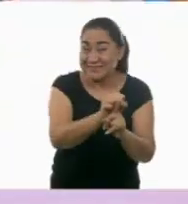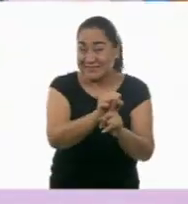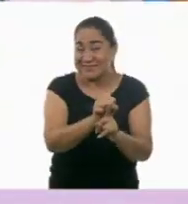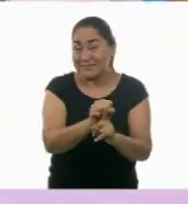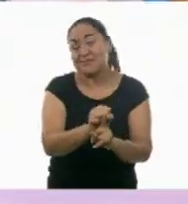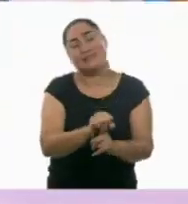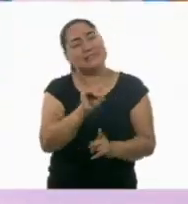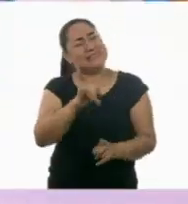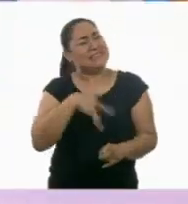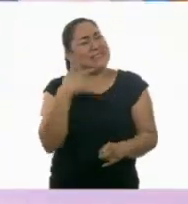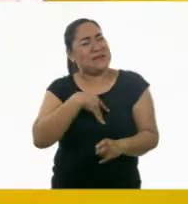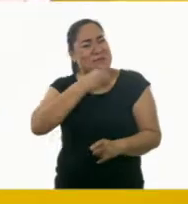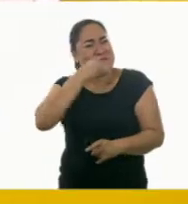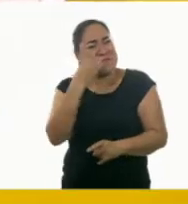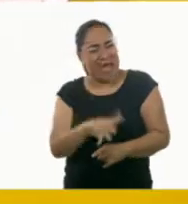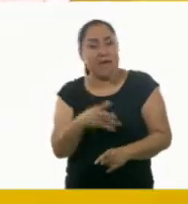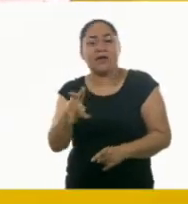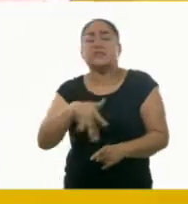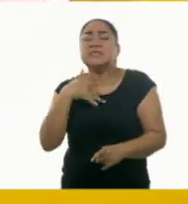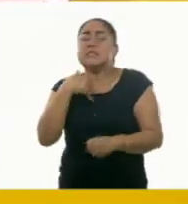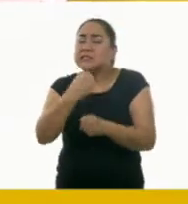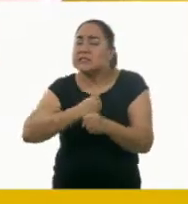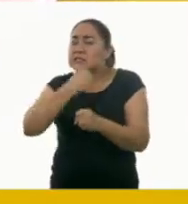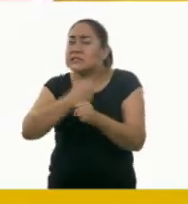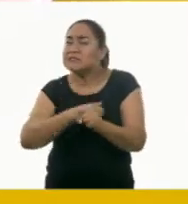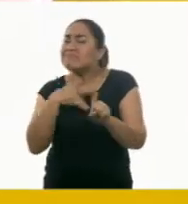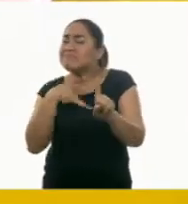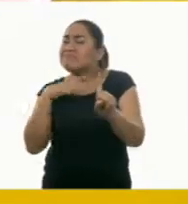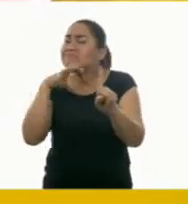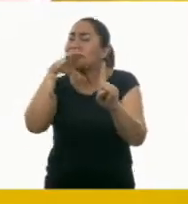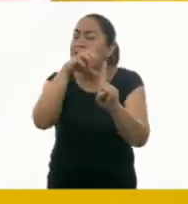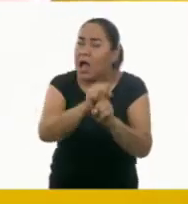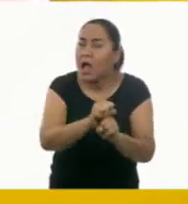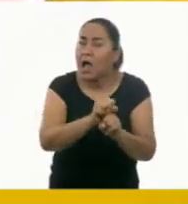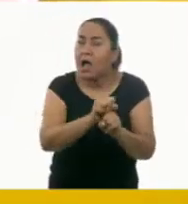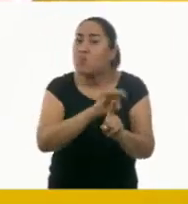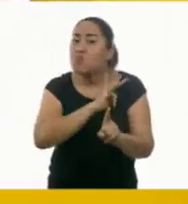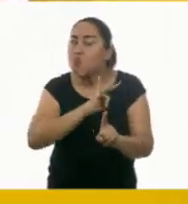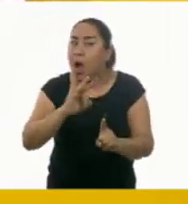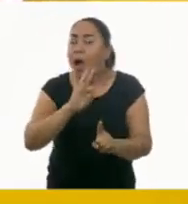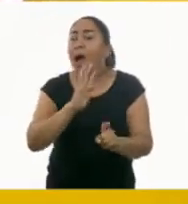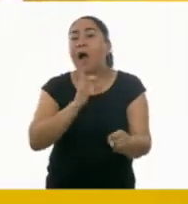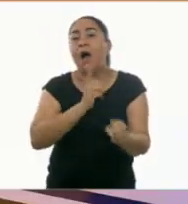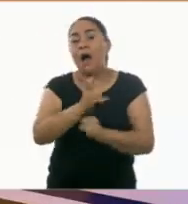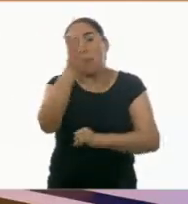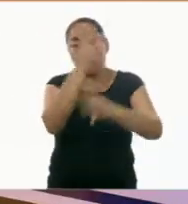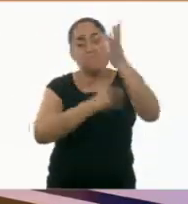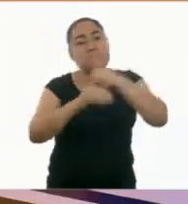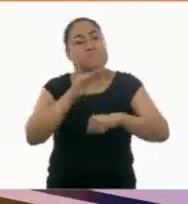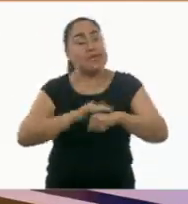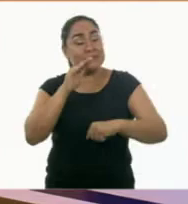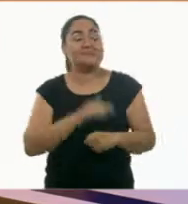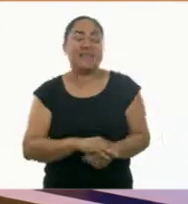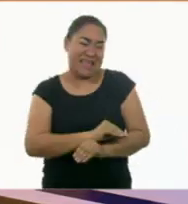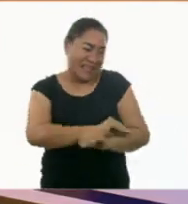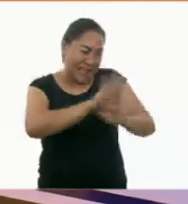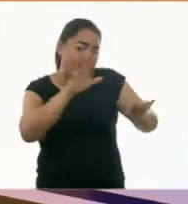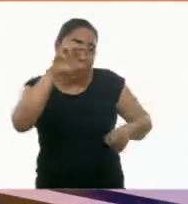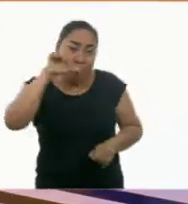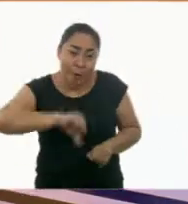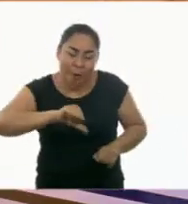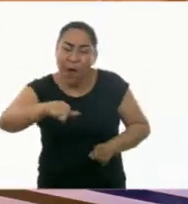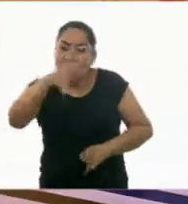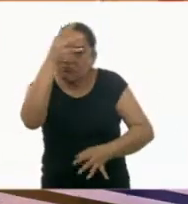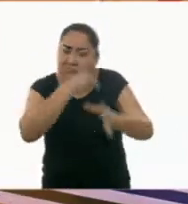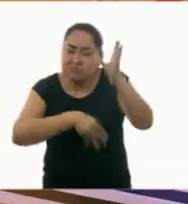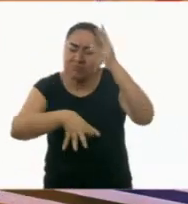El reto siempre nos pone a prueba para que veamos qué tanto aprendimos lo que aprendimos. Por supuesto, todo lo que hemos aprendido el día de